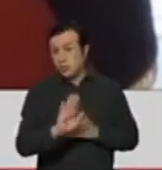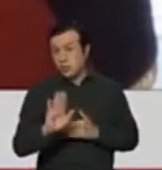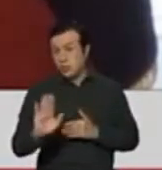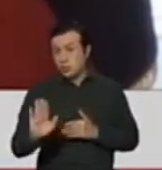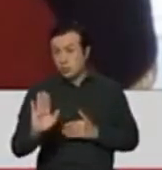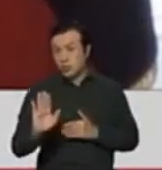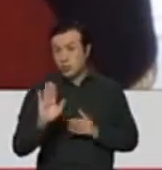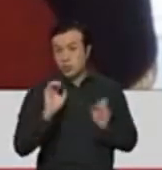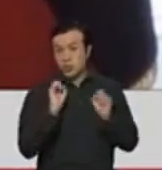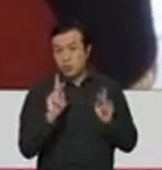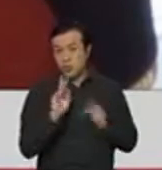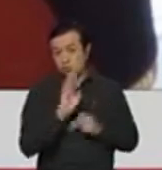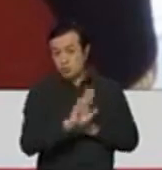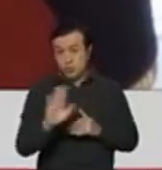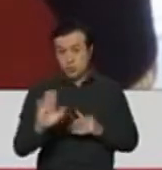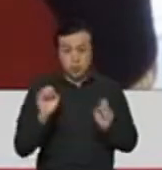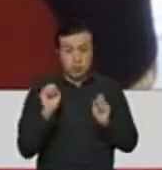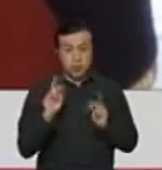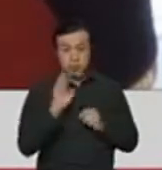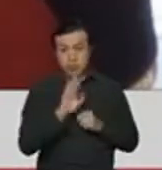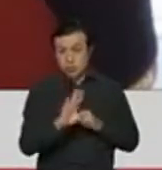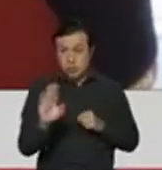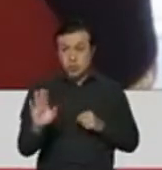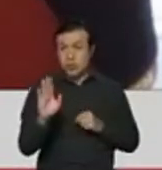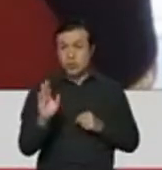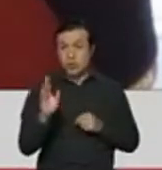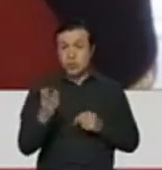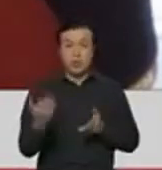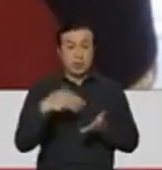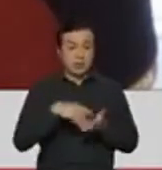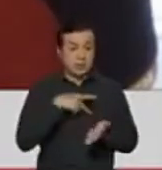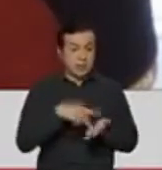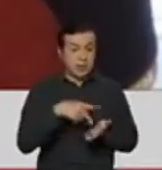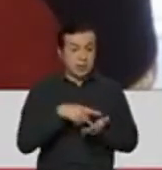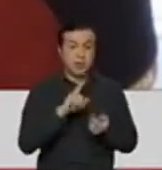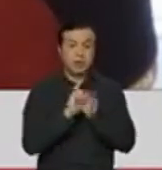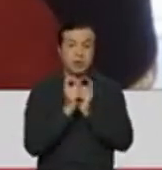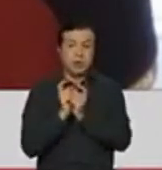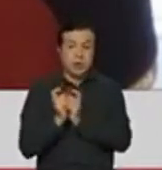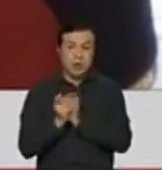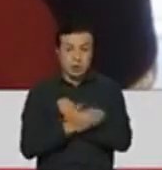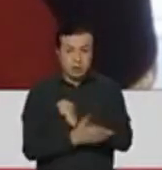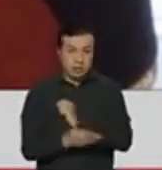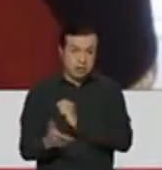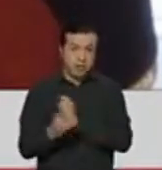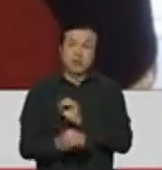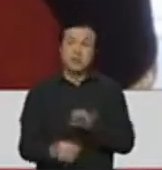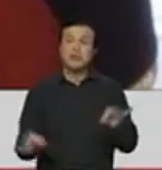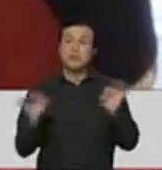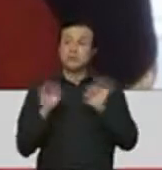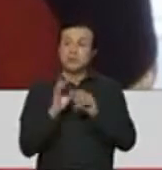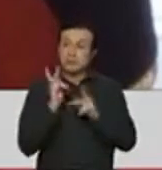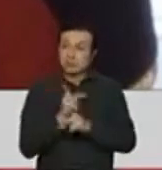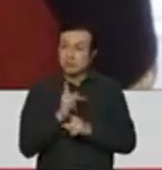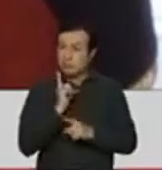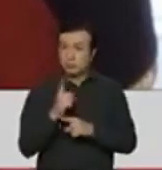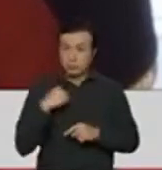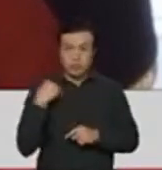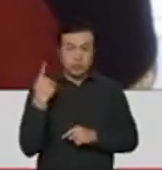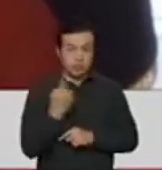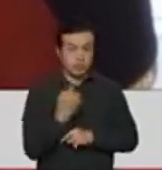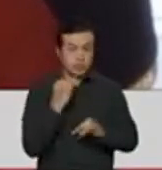sus oportunidades, su capacidad de repago haya cambiado. Y ellos tienen que ser muy cuidadosos porque a nosotros